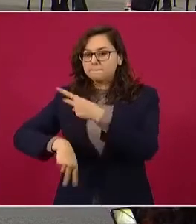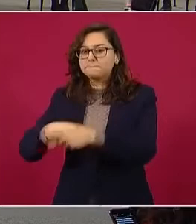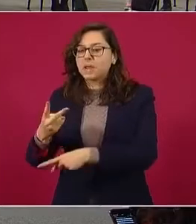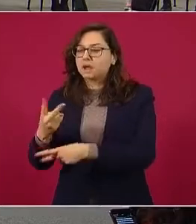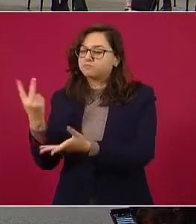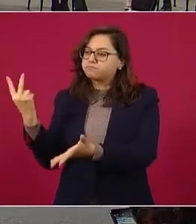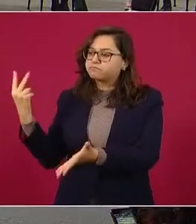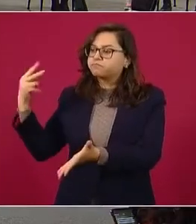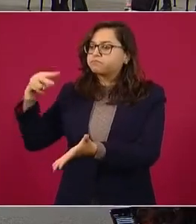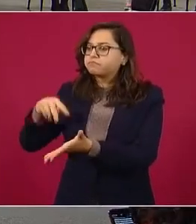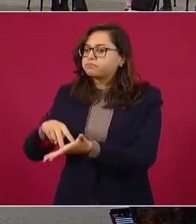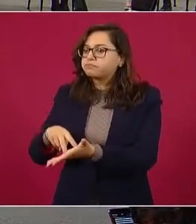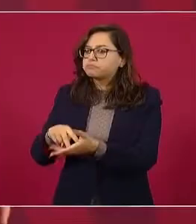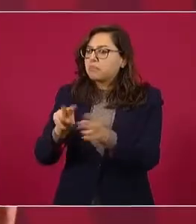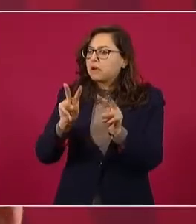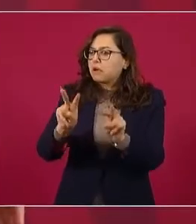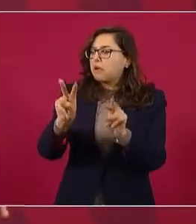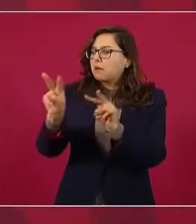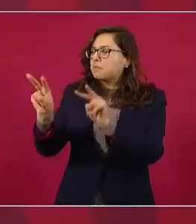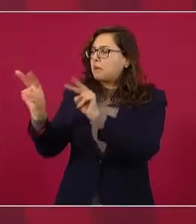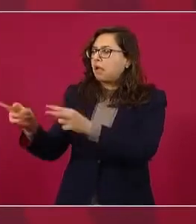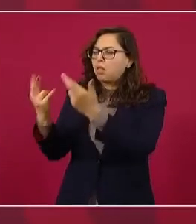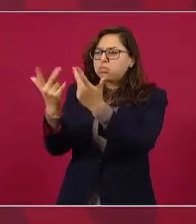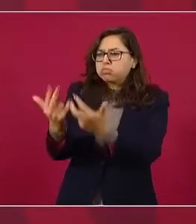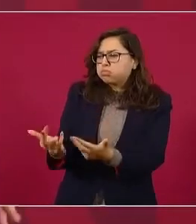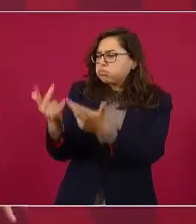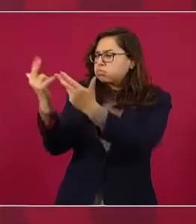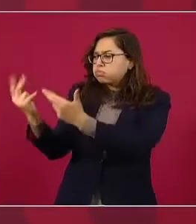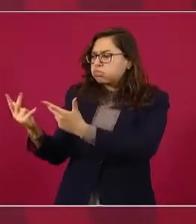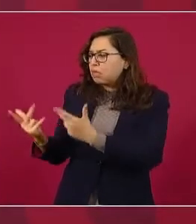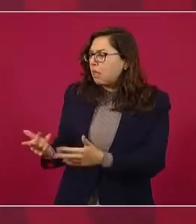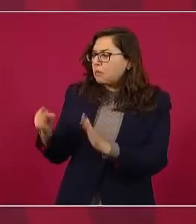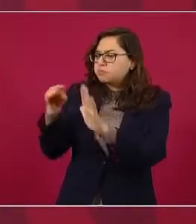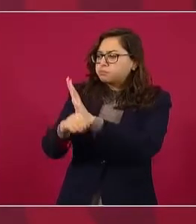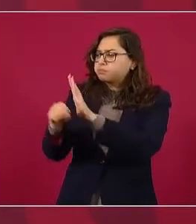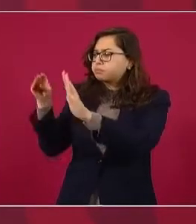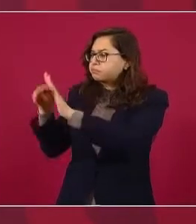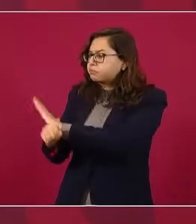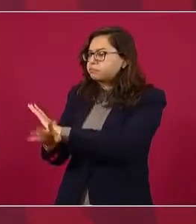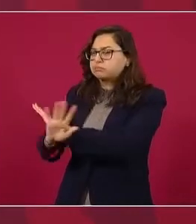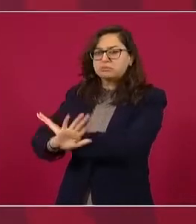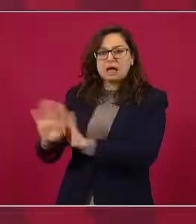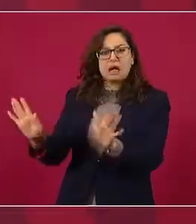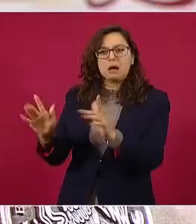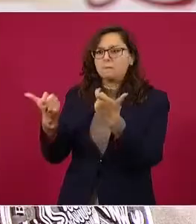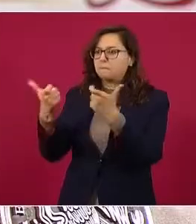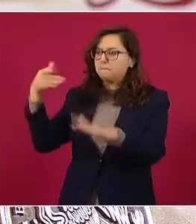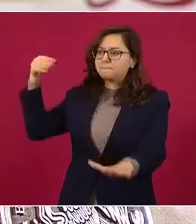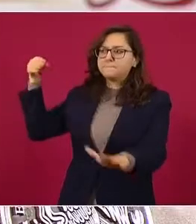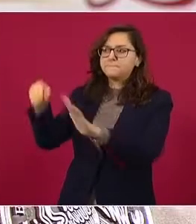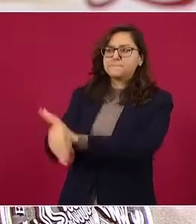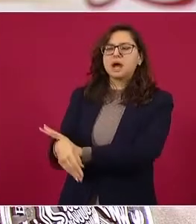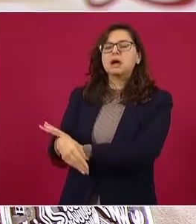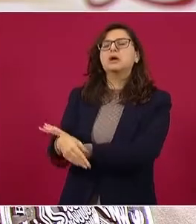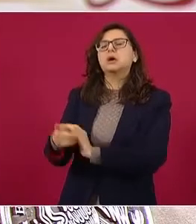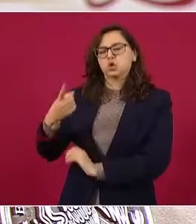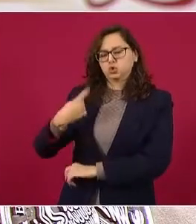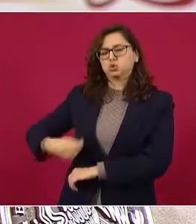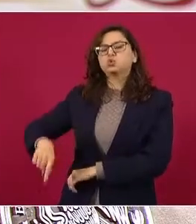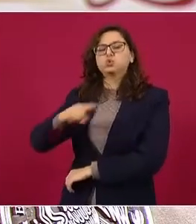decidieron rescatar esos astilleros que estaban cerrados, estaban quebrados, y para